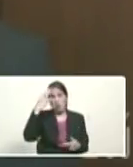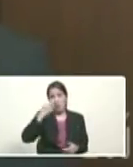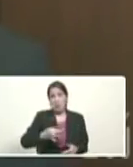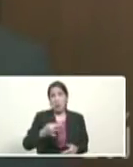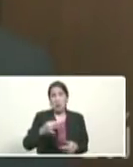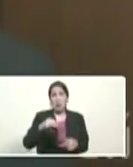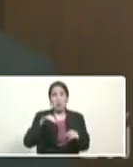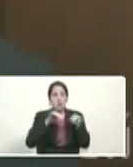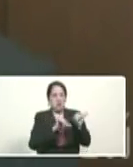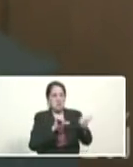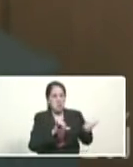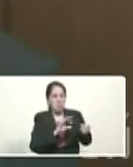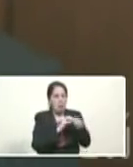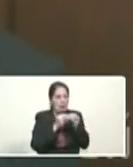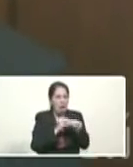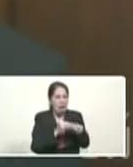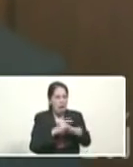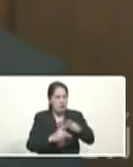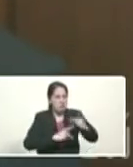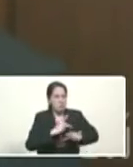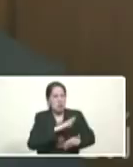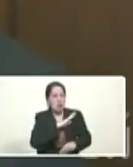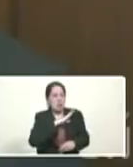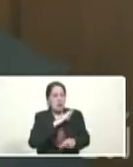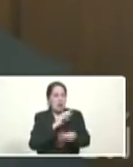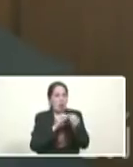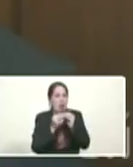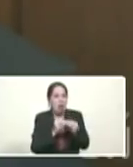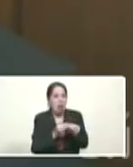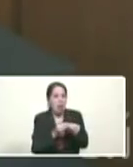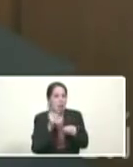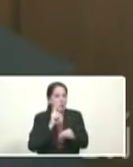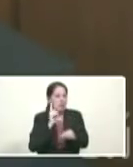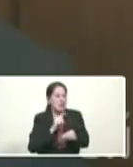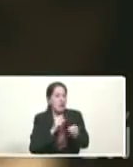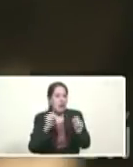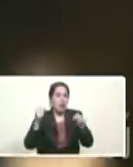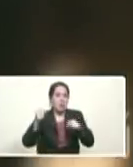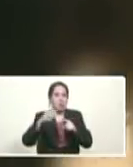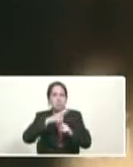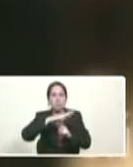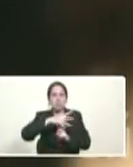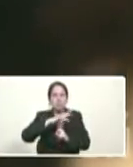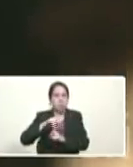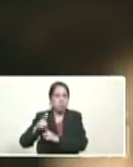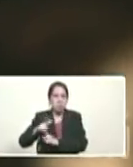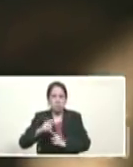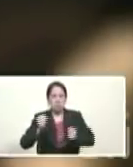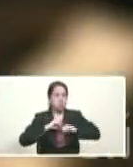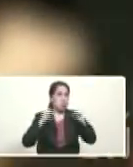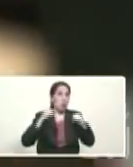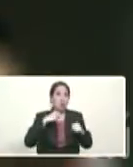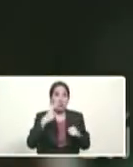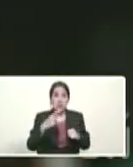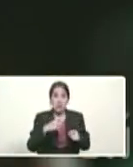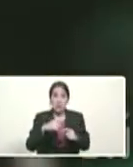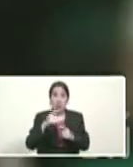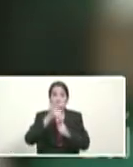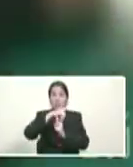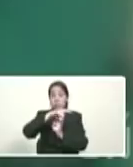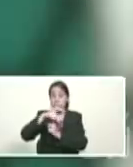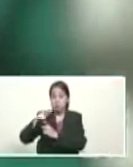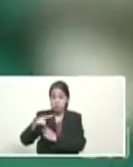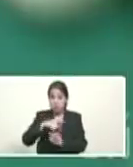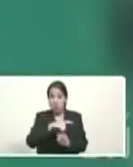interno de ellos así que la experiencia da por supuesto que no cnn le siguió la pista a uno de los aparentes